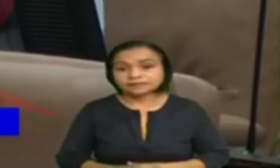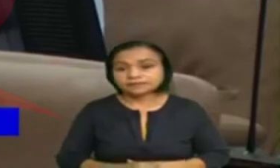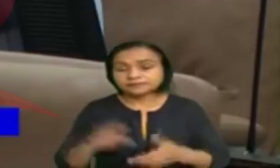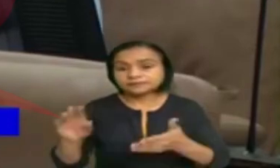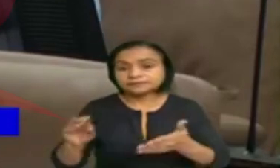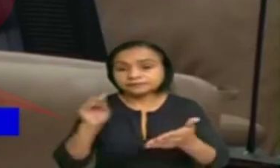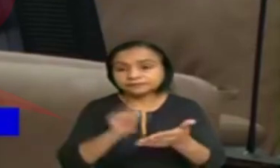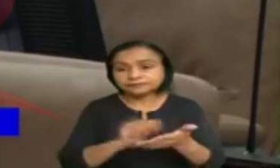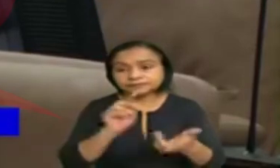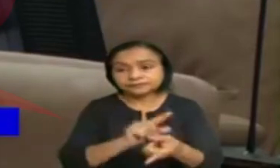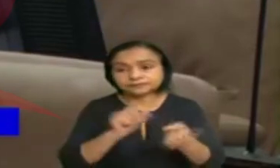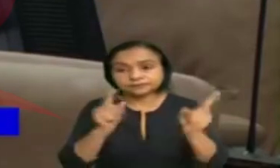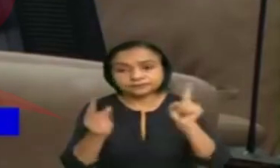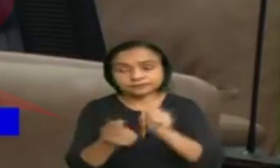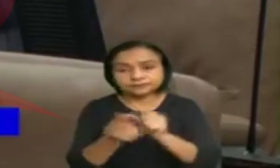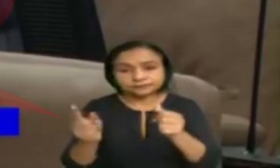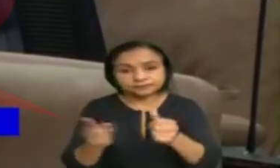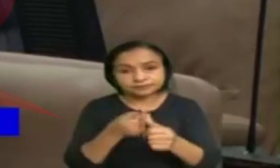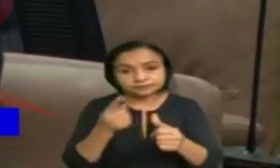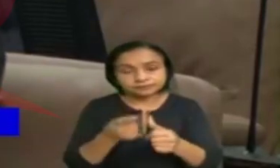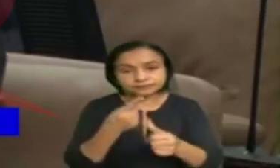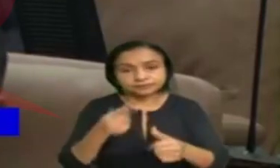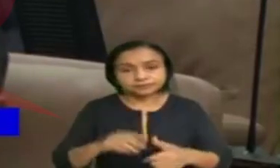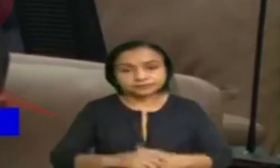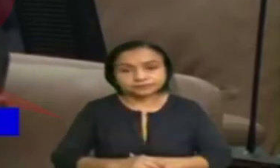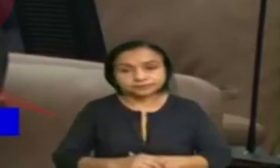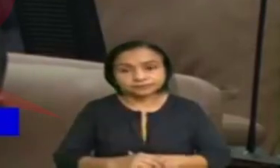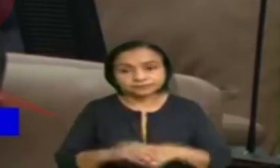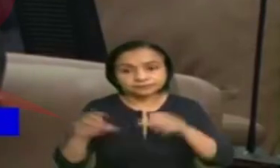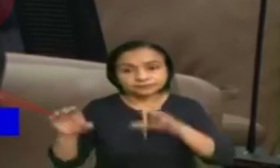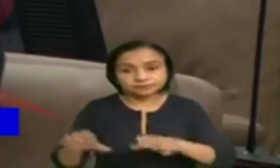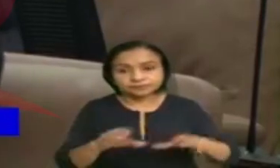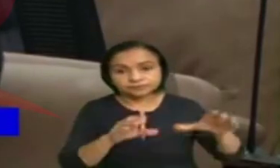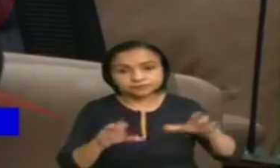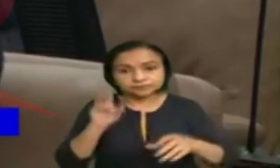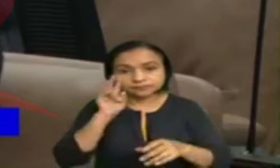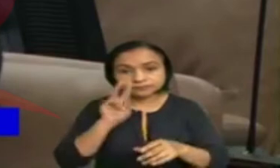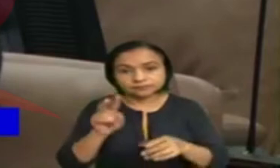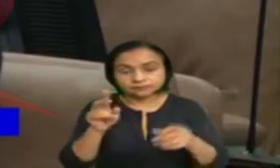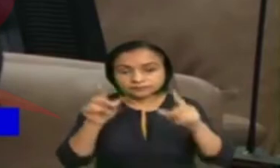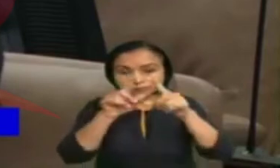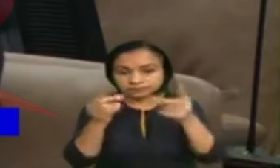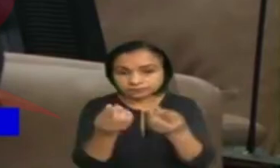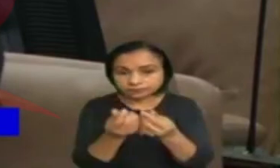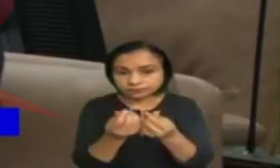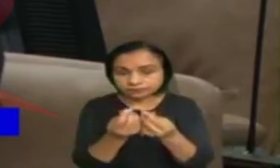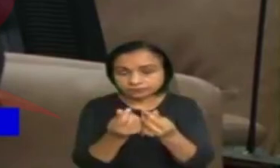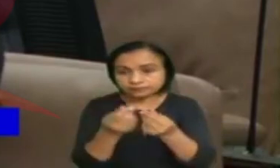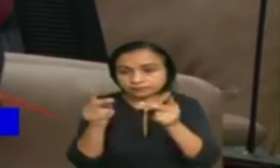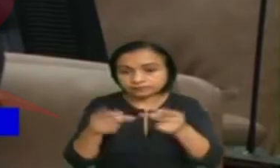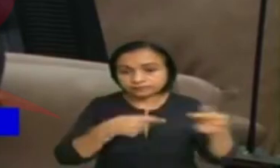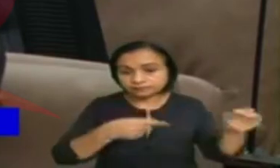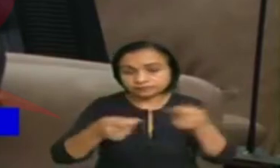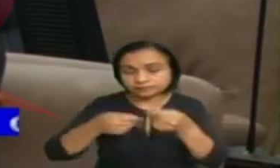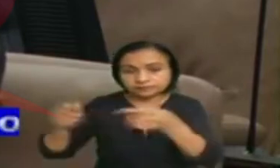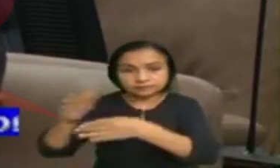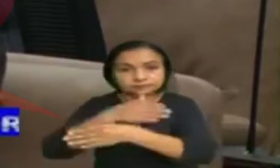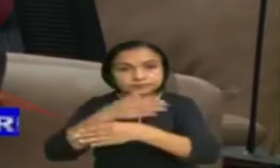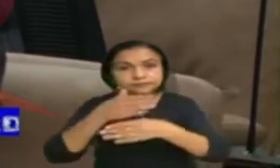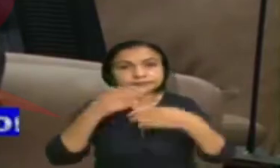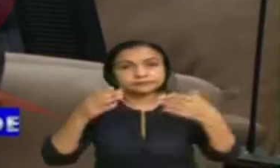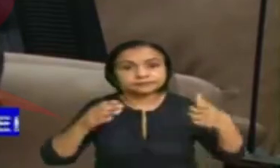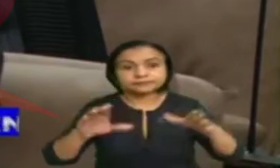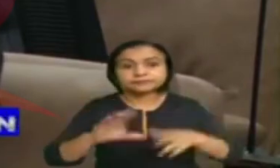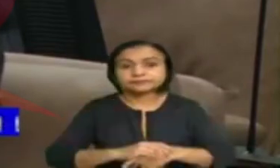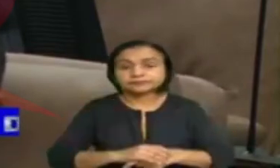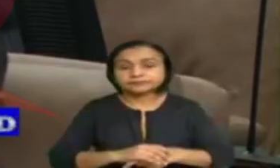esta reforma? En primer lugar, a los activos virtuales y a los proveedores de servicios de activos